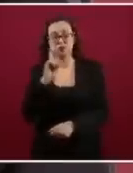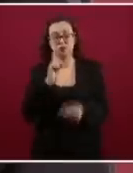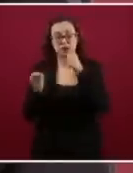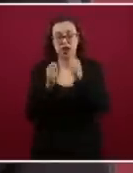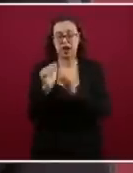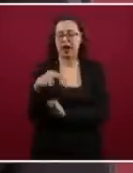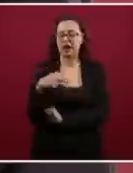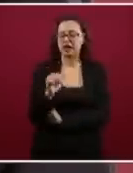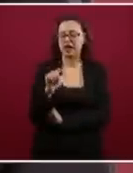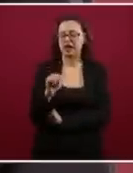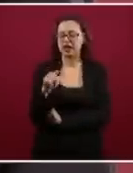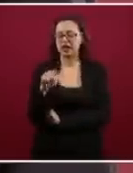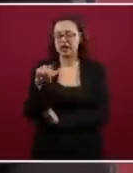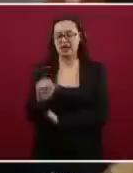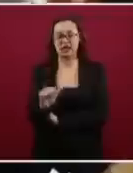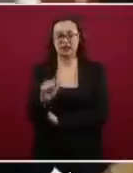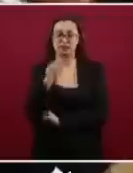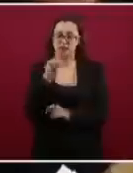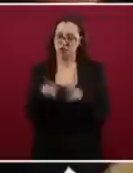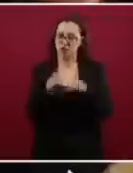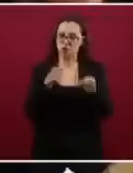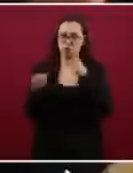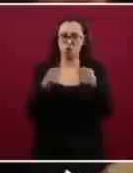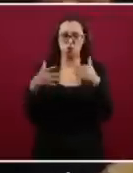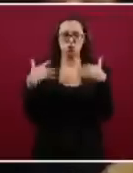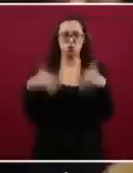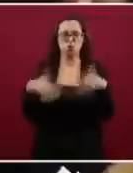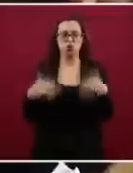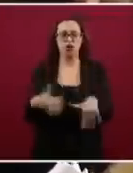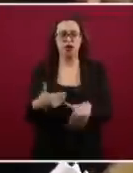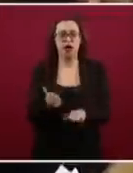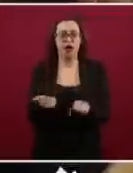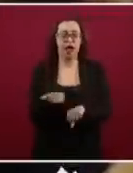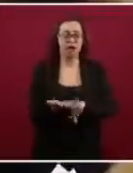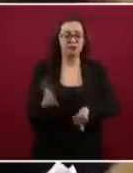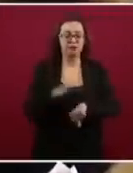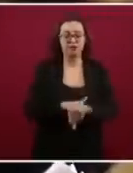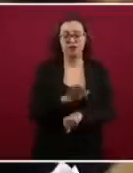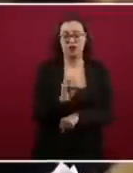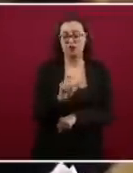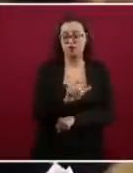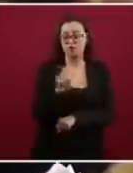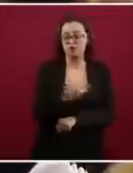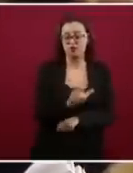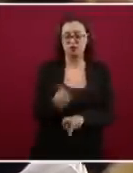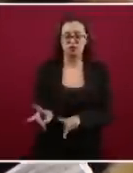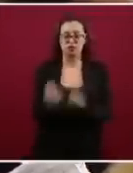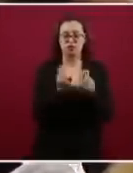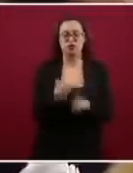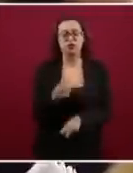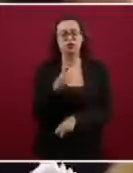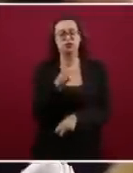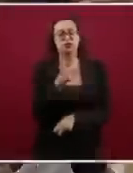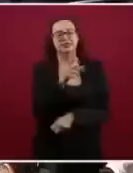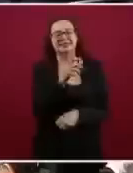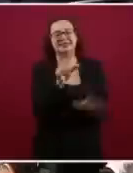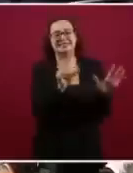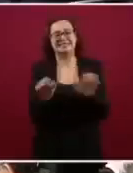a conocer que en las administraciones del presidente Fox se robaron 651